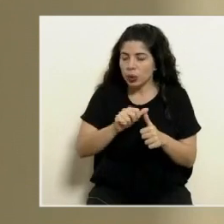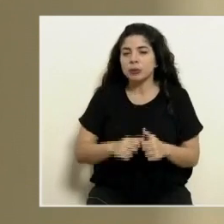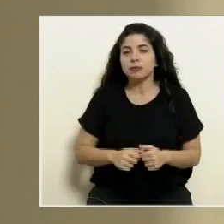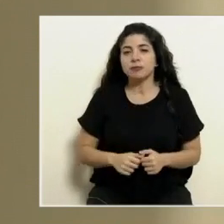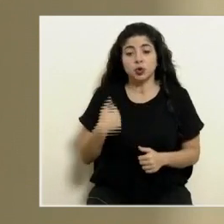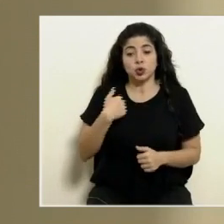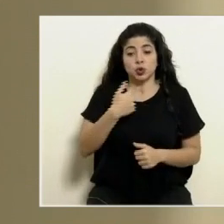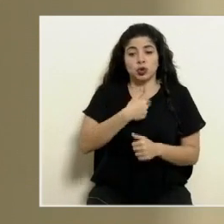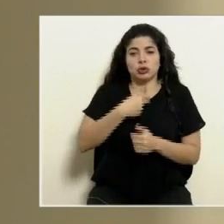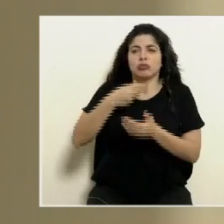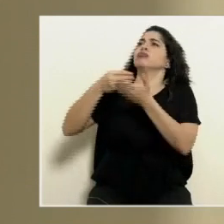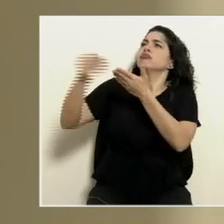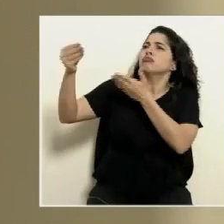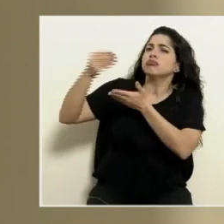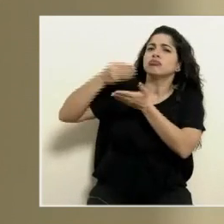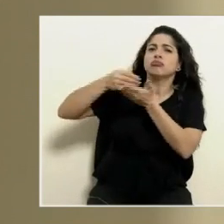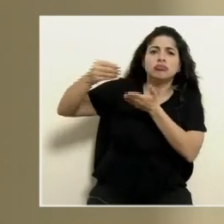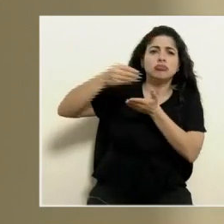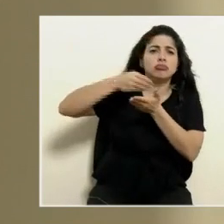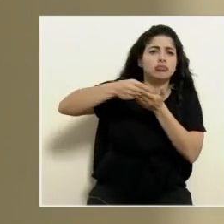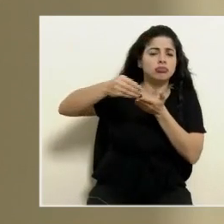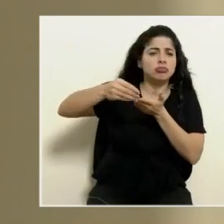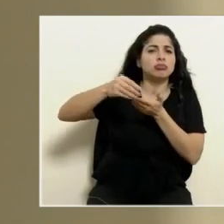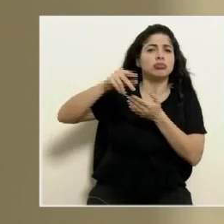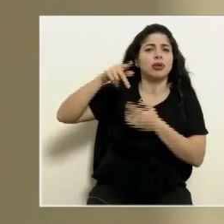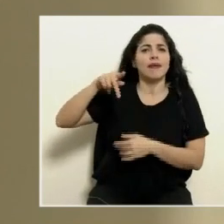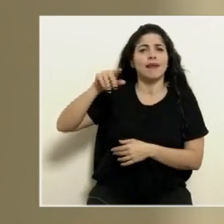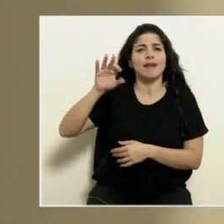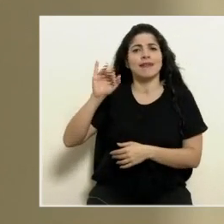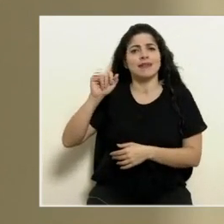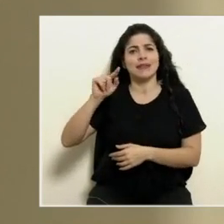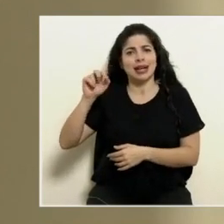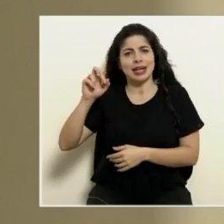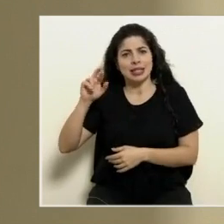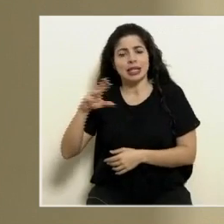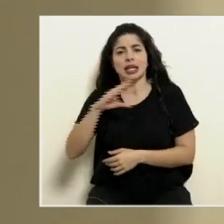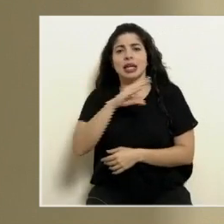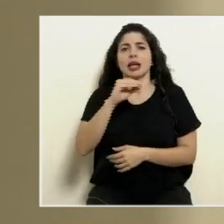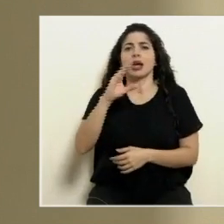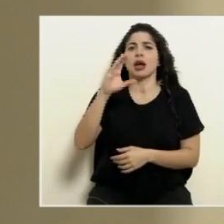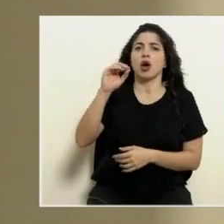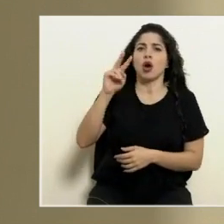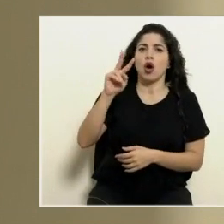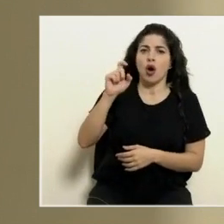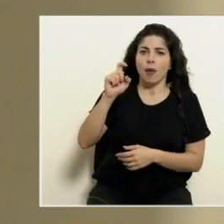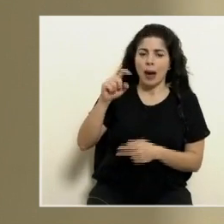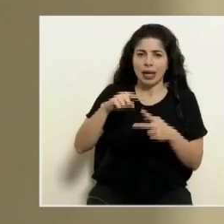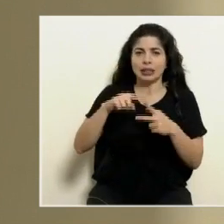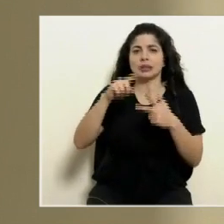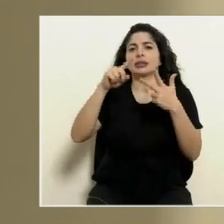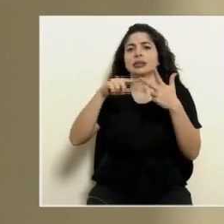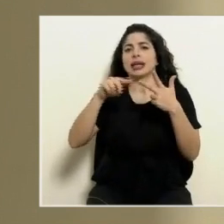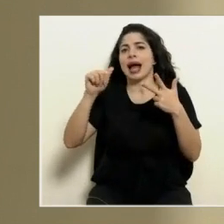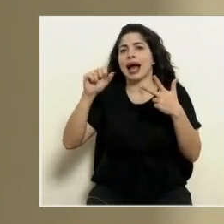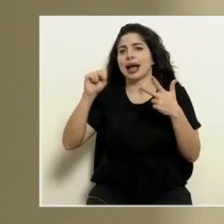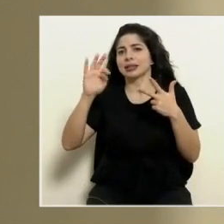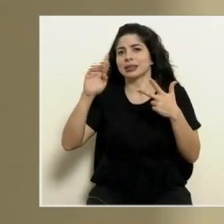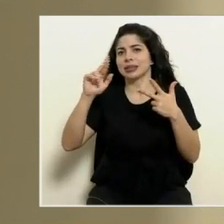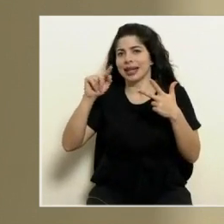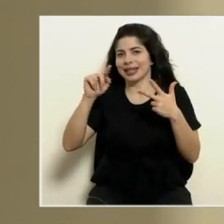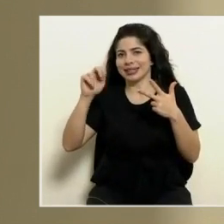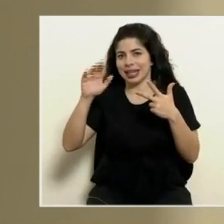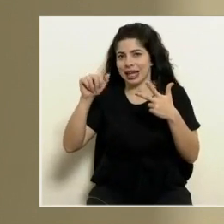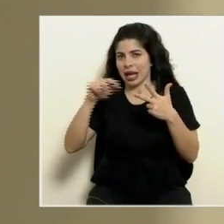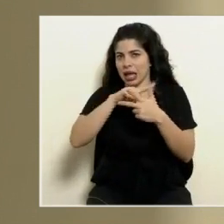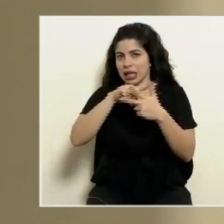estado adquiriendo, más bien, se ha adquirido a través de Pfizer, de COVAX y de AstraZeneca directamente, ¿verdad? Y